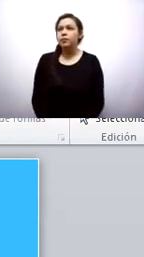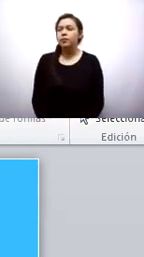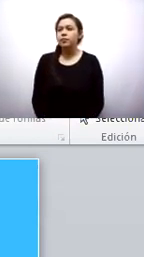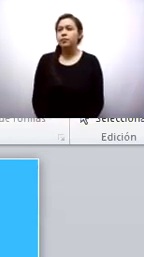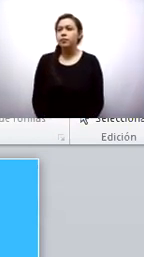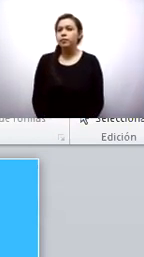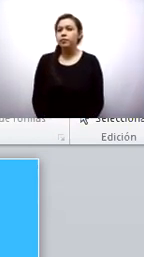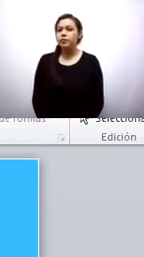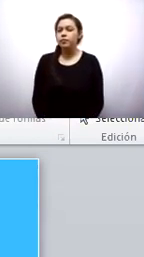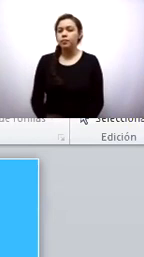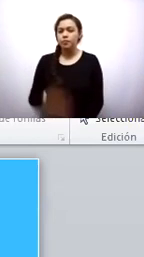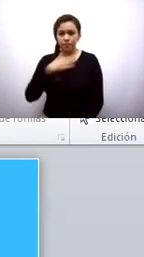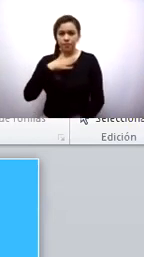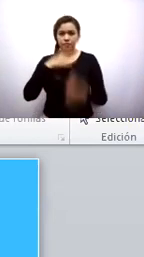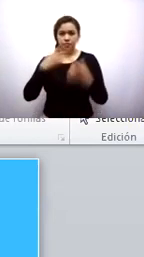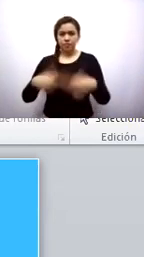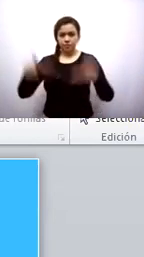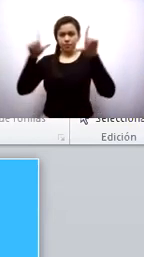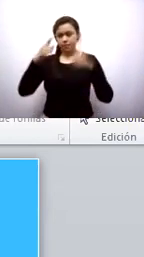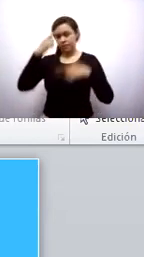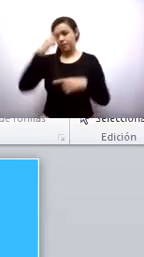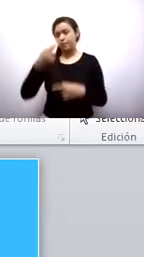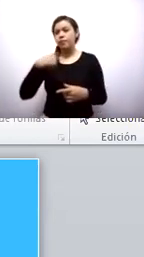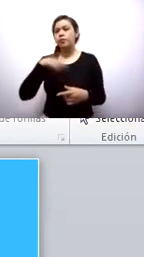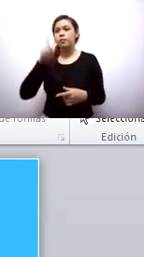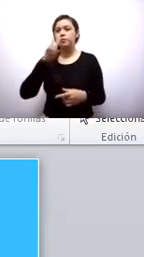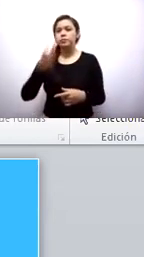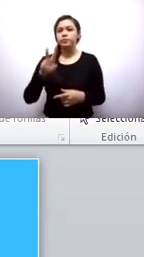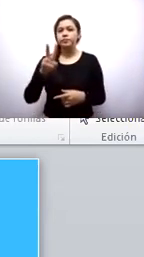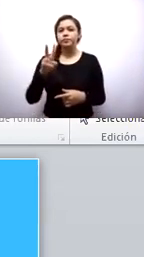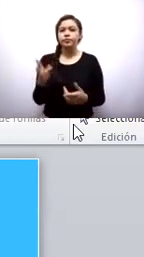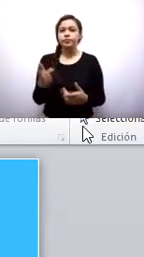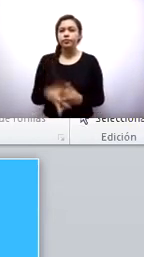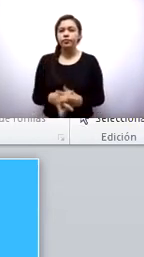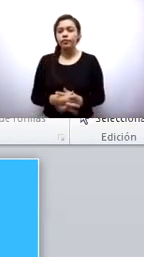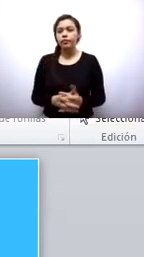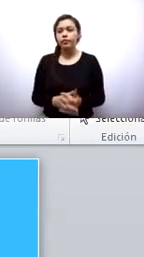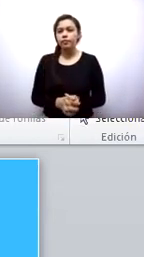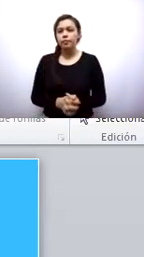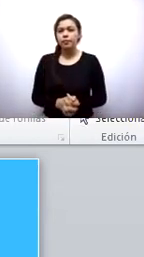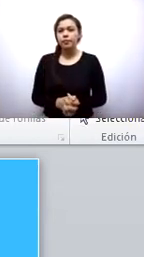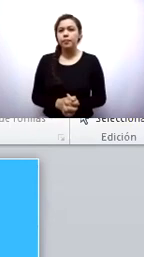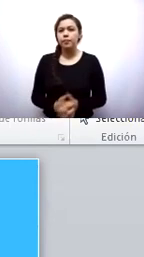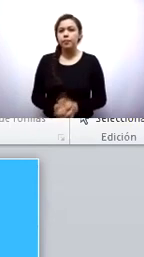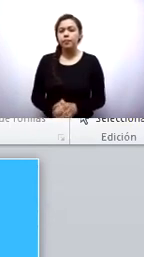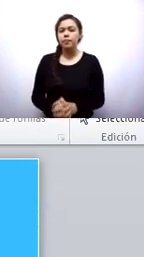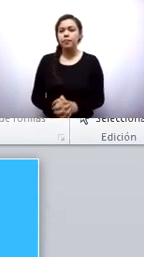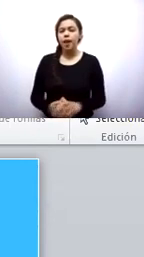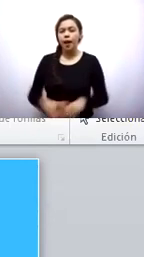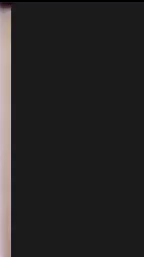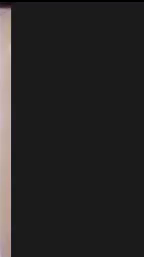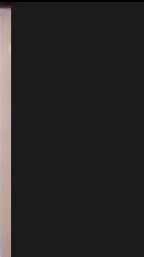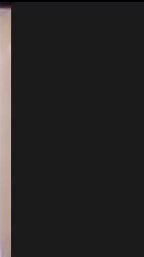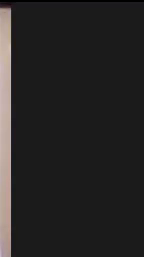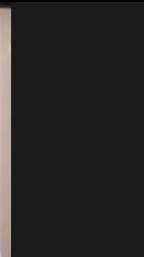mi pantalla como tal, para que podamos ver de una manera un poquito más a detalle qué es lo que les